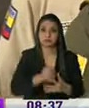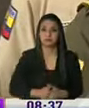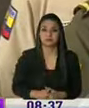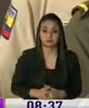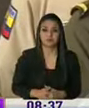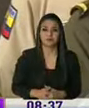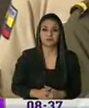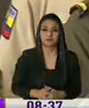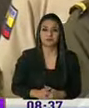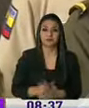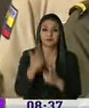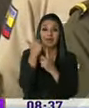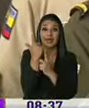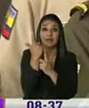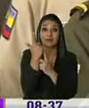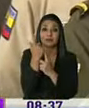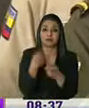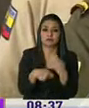y tráfico de armas,